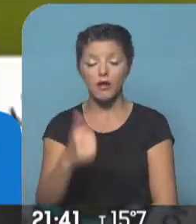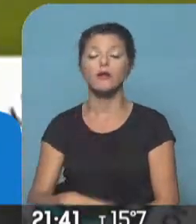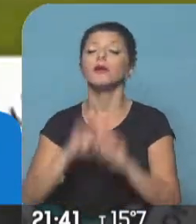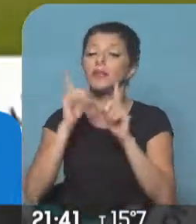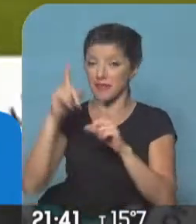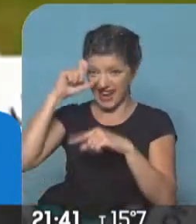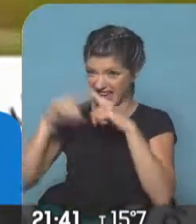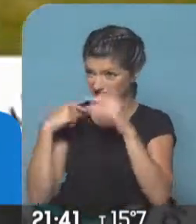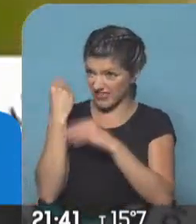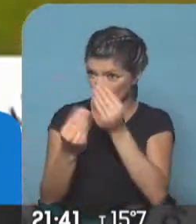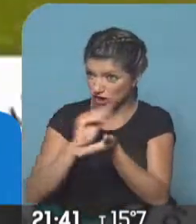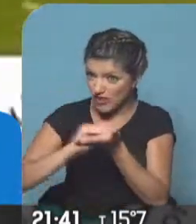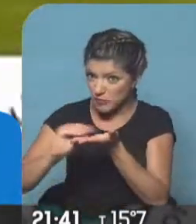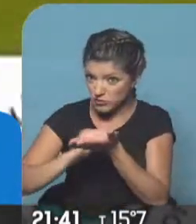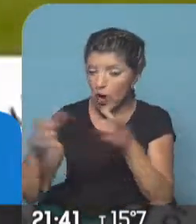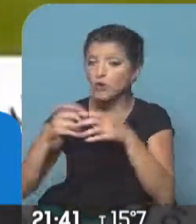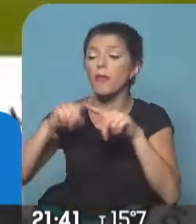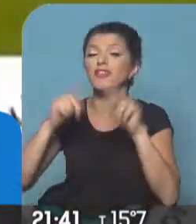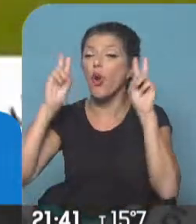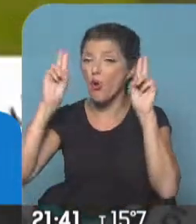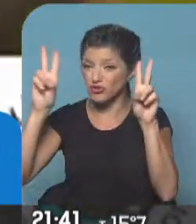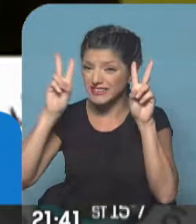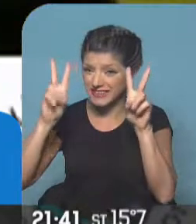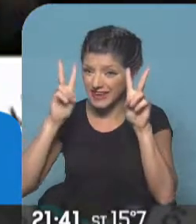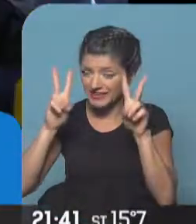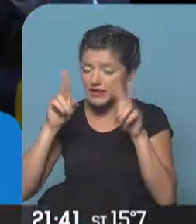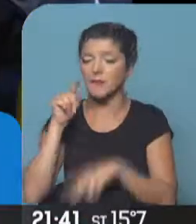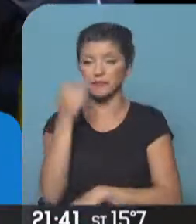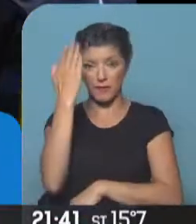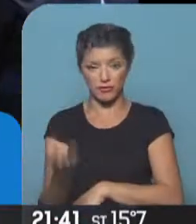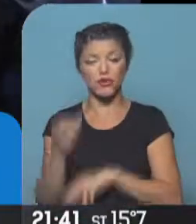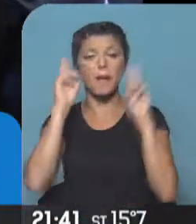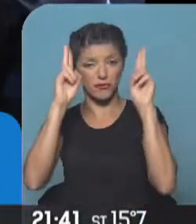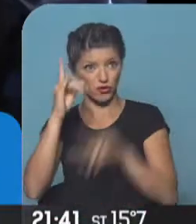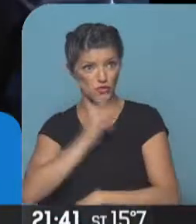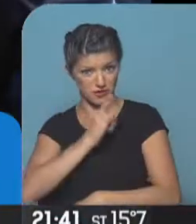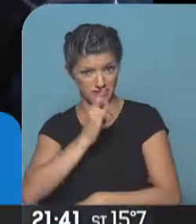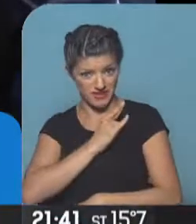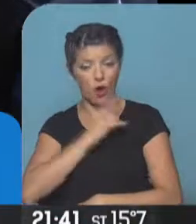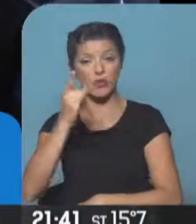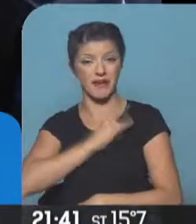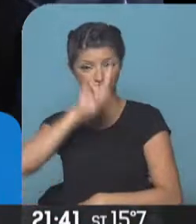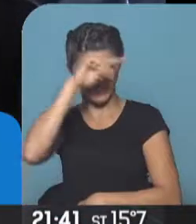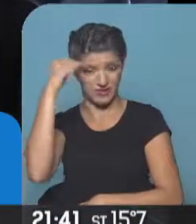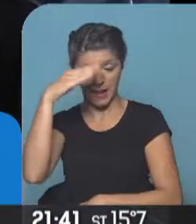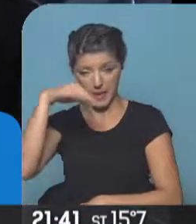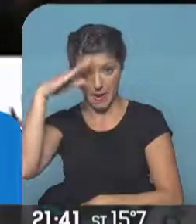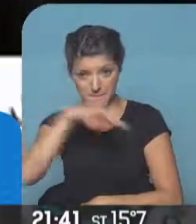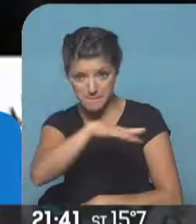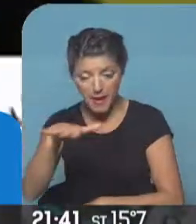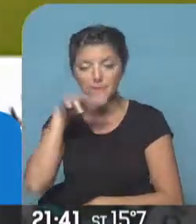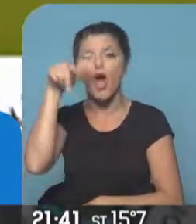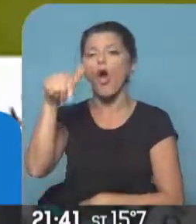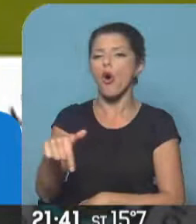a diputado por el Partido Justicialista. Es un profesor de la Facultad de Agronomía de la Universidad Nacional de La Pampa. Fue arrestado hoy